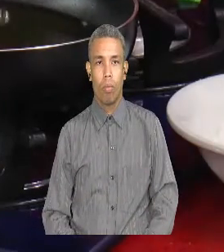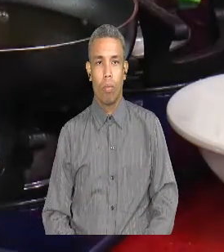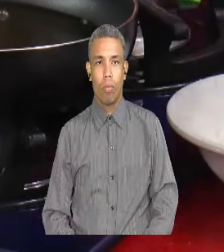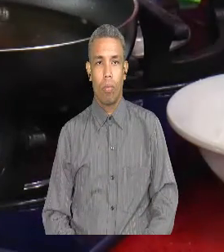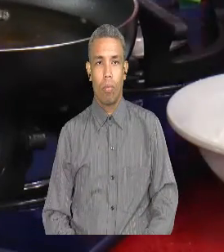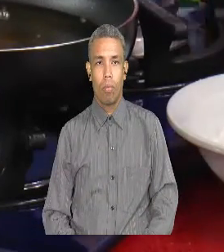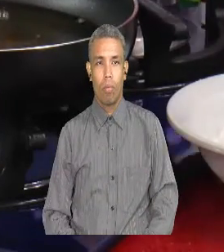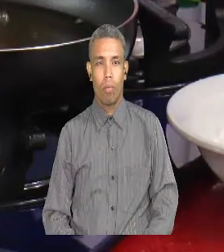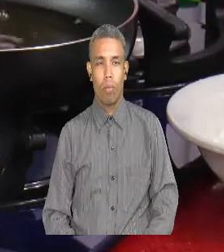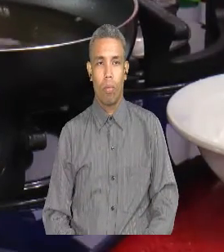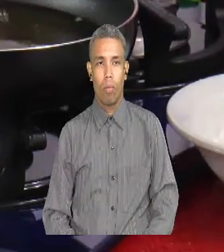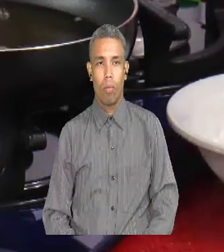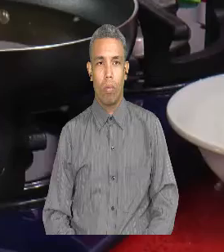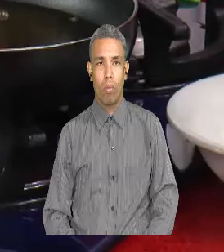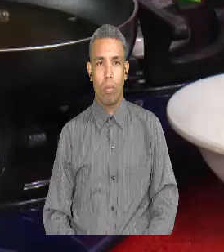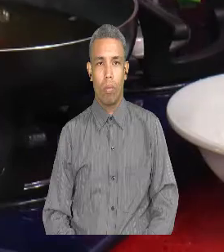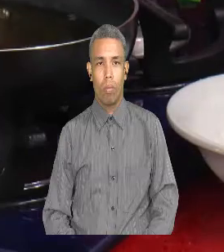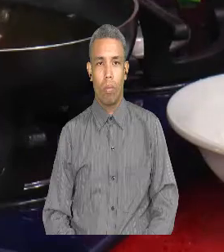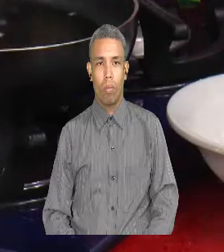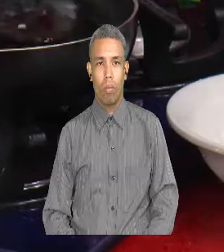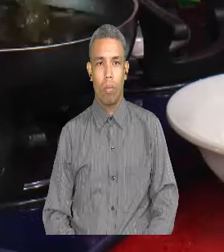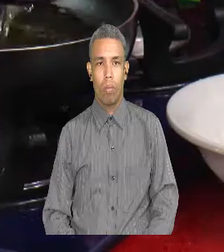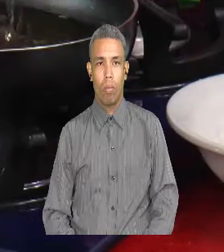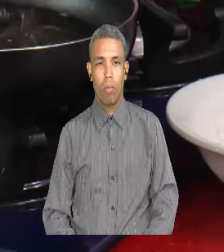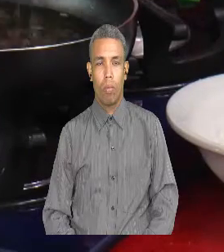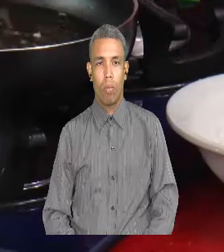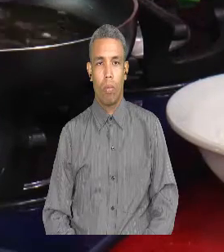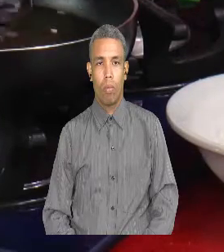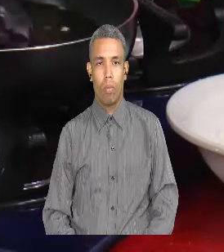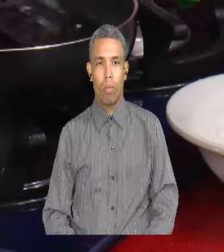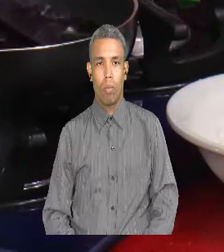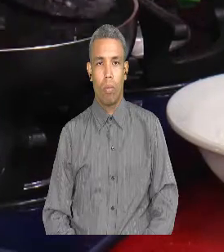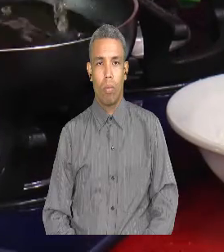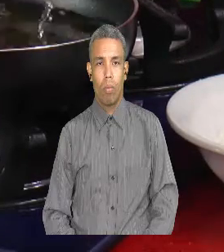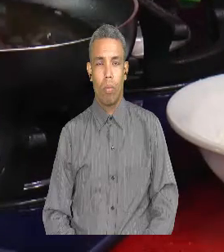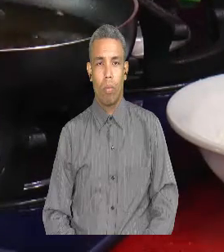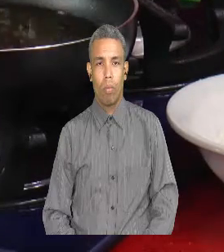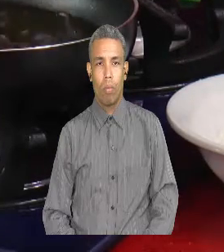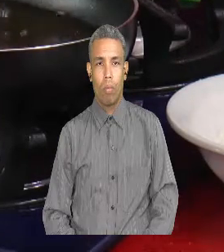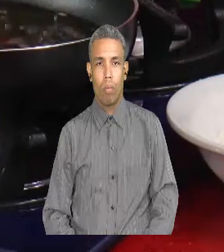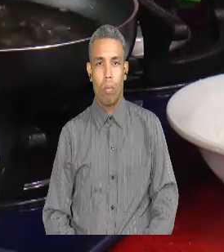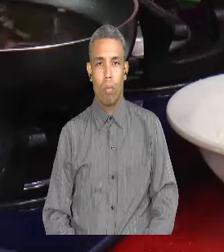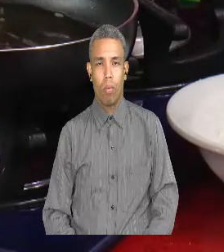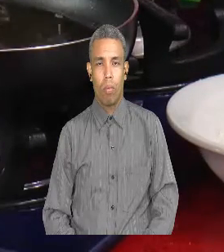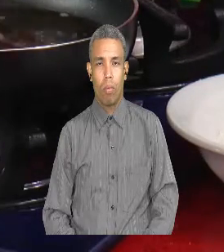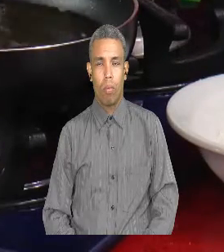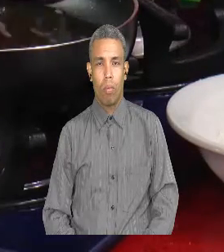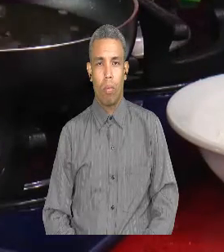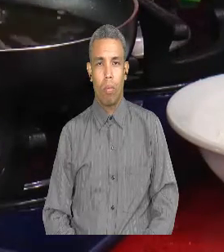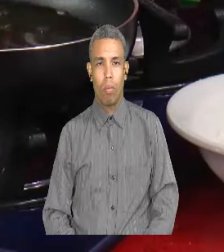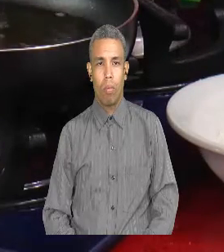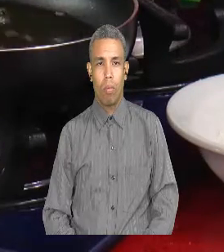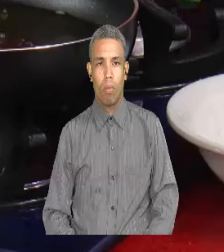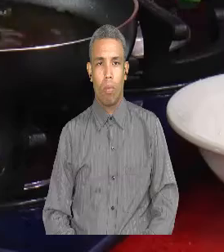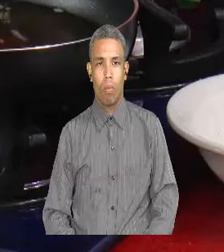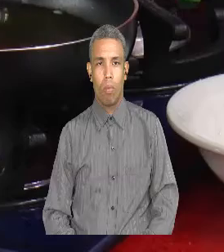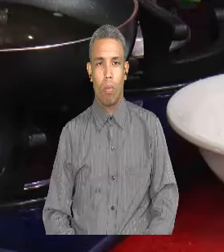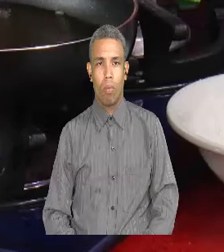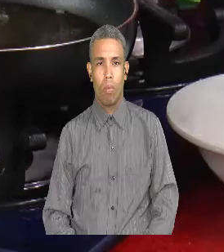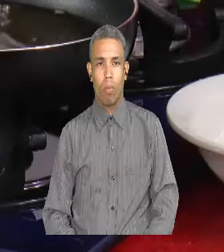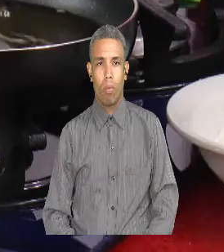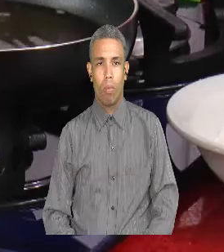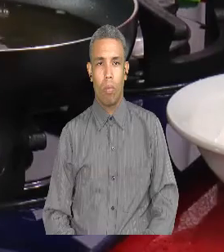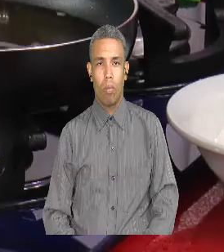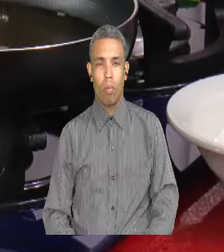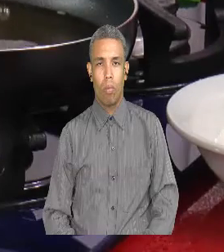Esto sirve, estos grumositos que se hacen también con la mezcla, sirven para decorar.